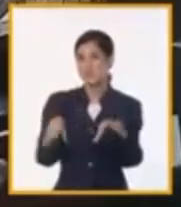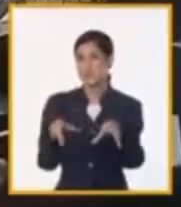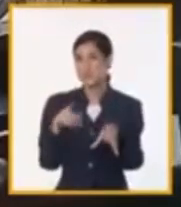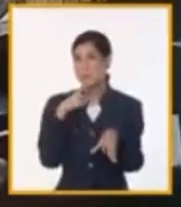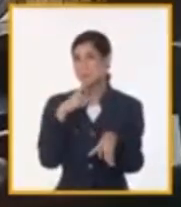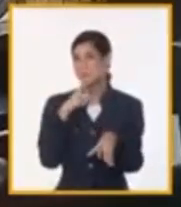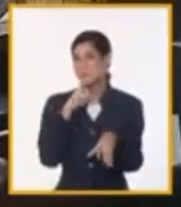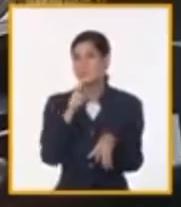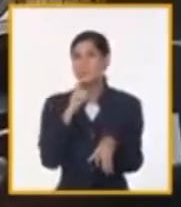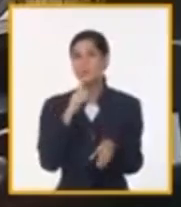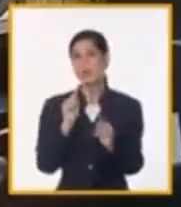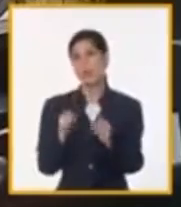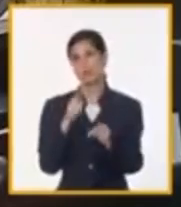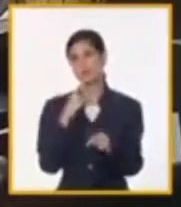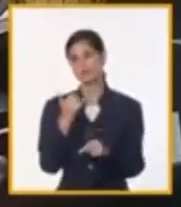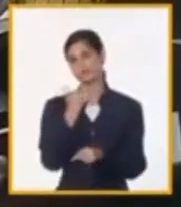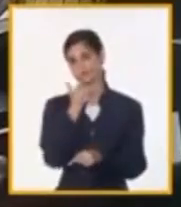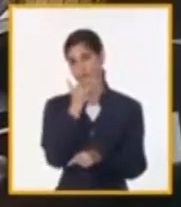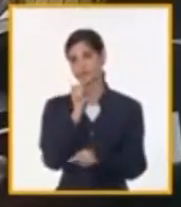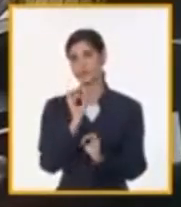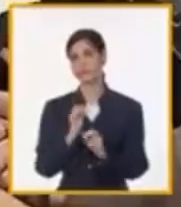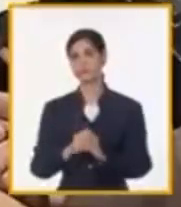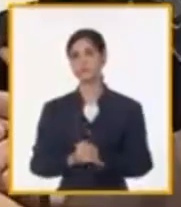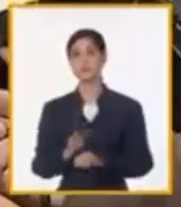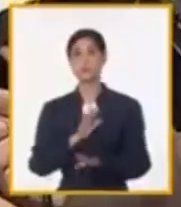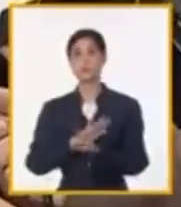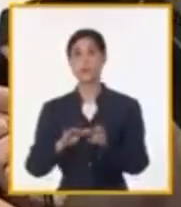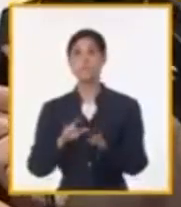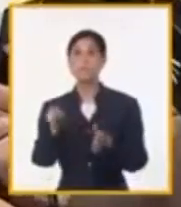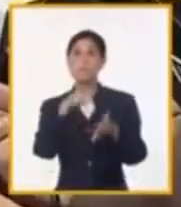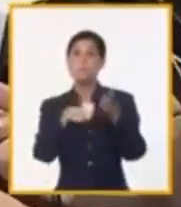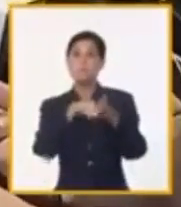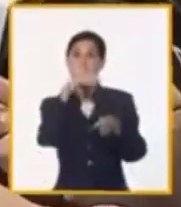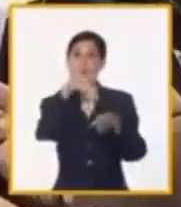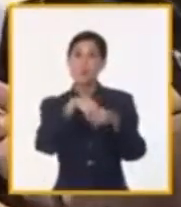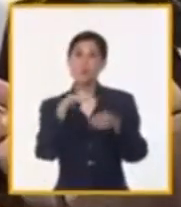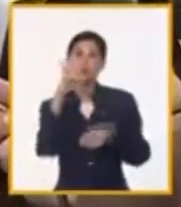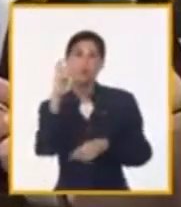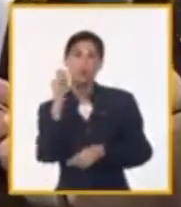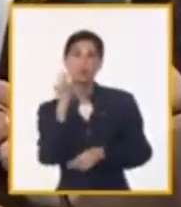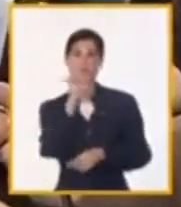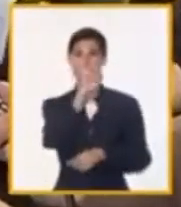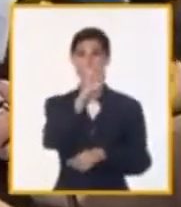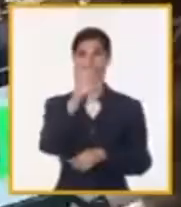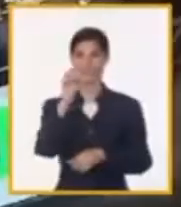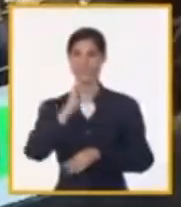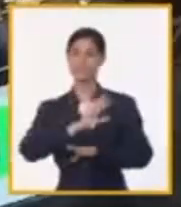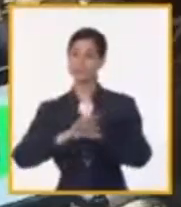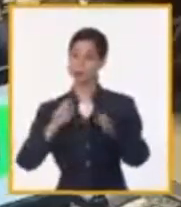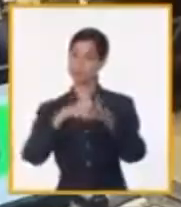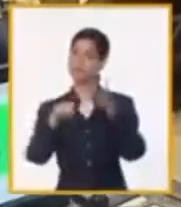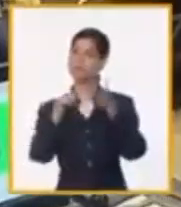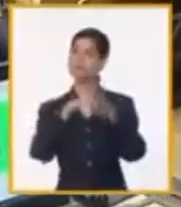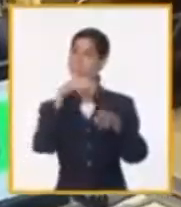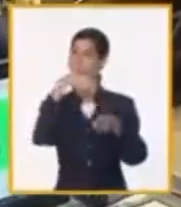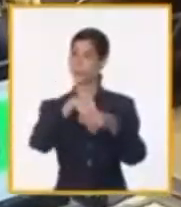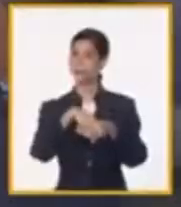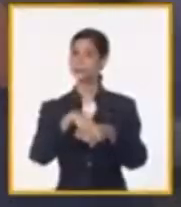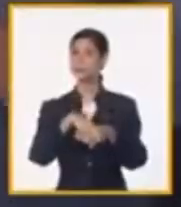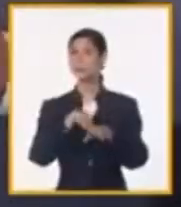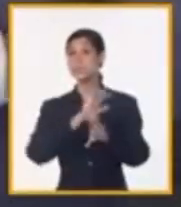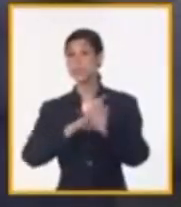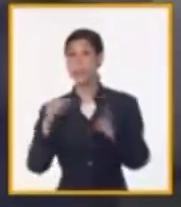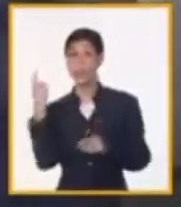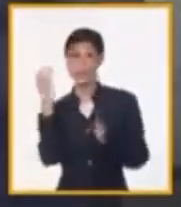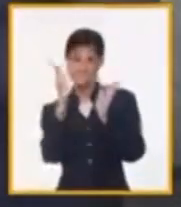aprobar la reforma constitucional se requieren 70 votos el oficialismo ha pedido agilidad en el trámite si se aprueba en 5 meses